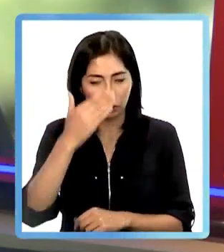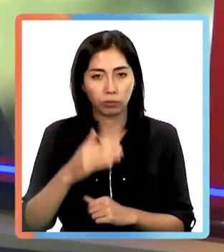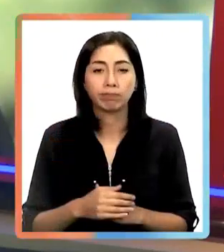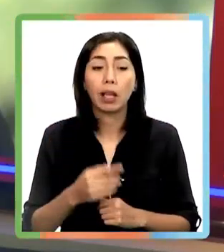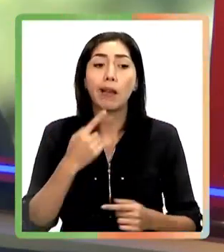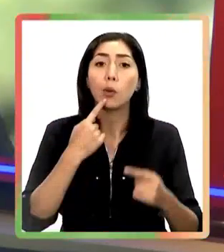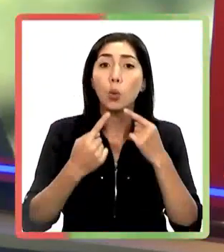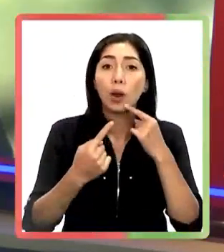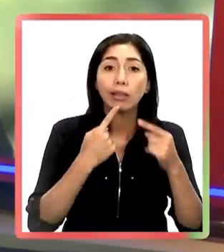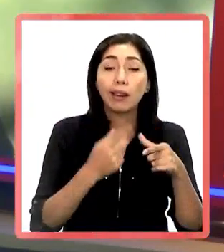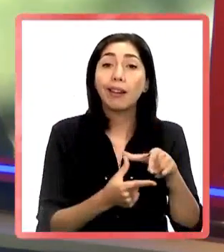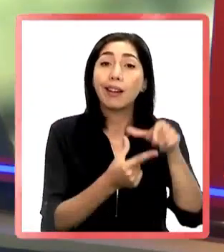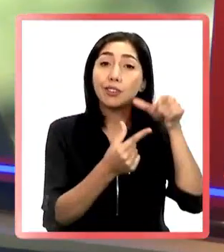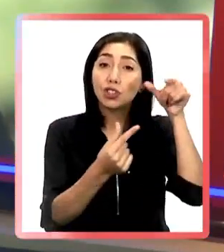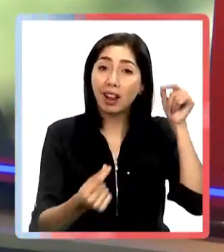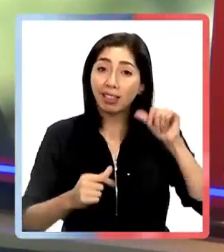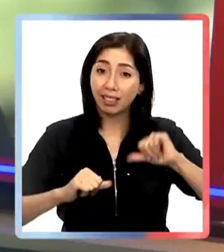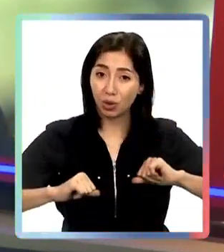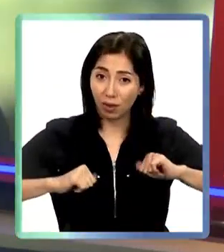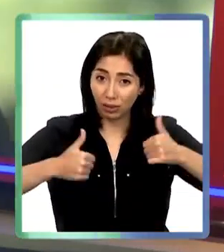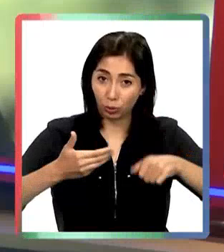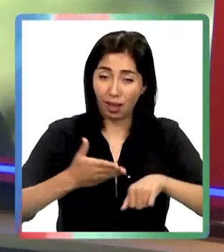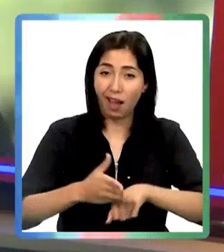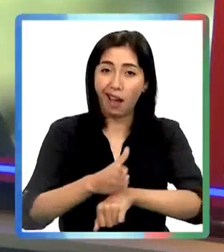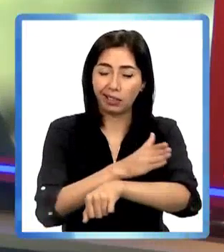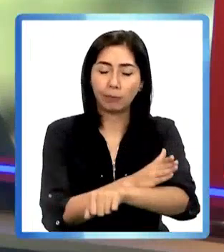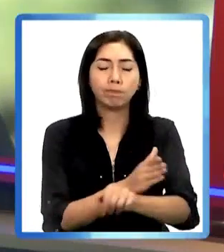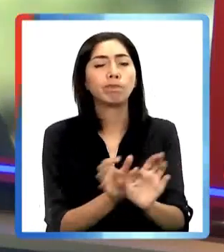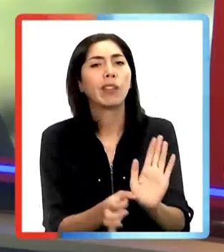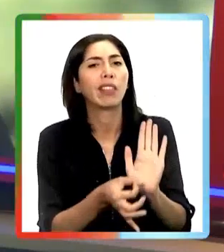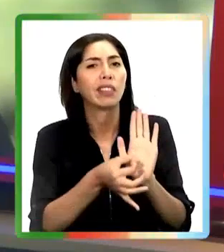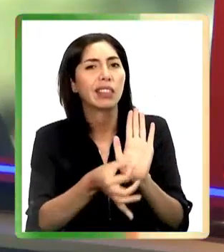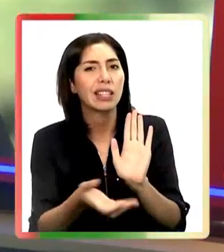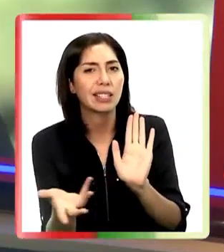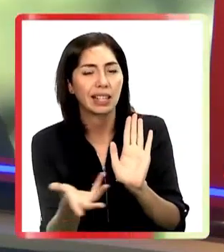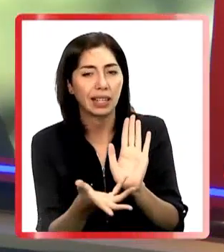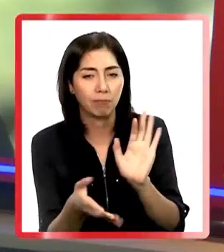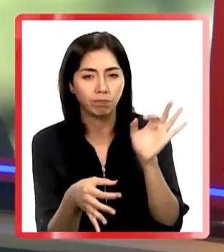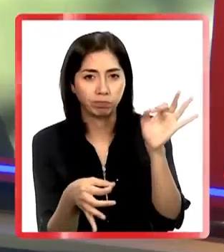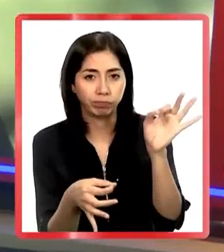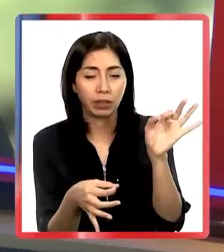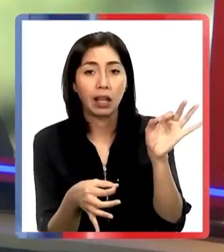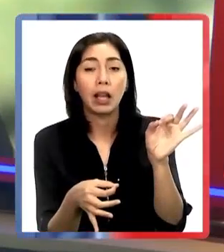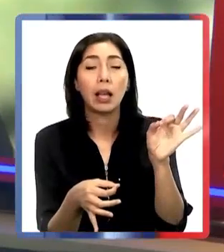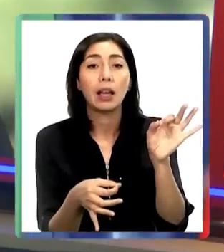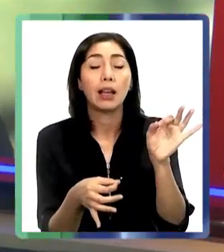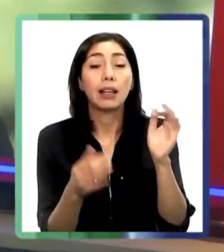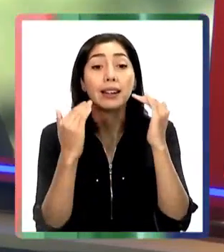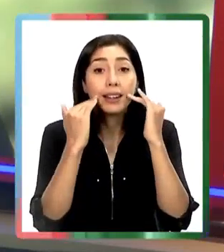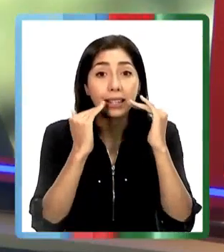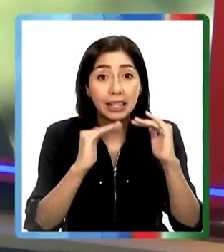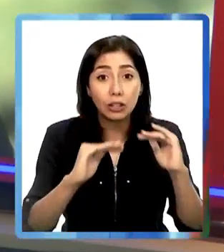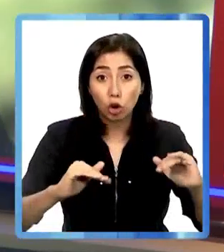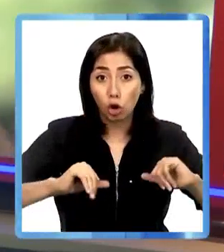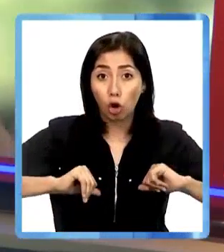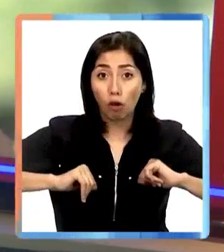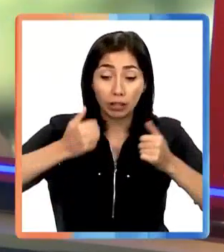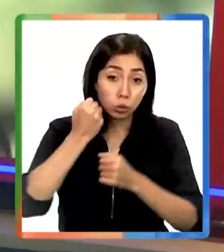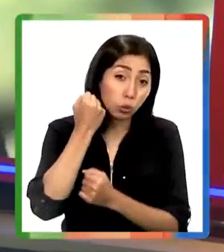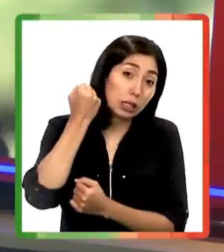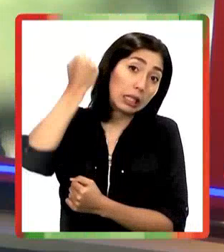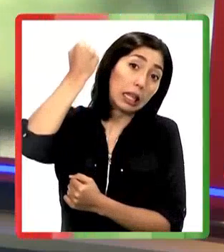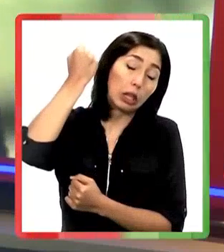de preocupante. La encuesta nacional de juventudes realizada por INJUV reveló que los suicidios en